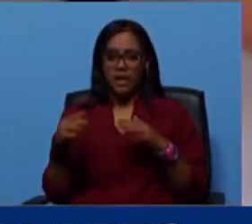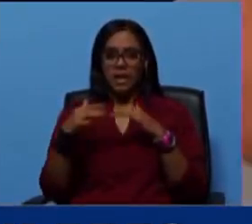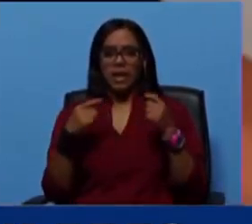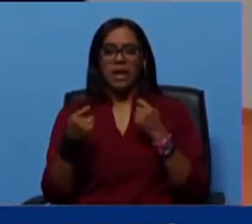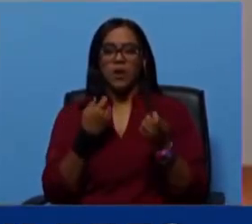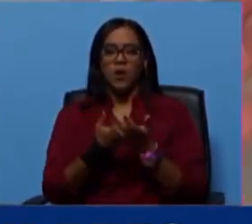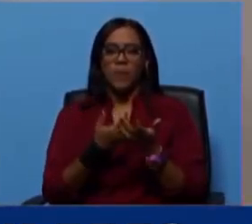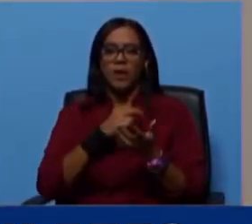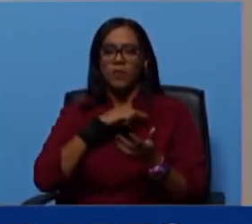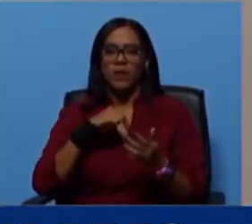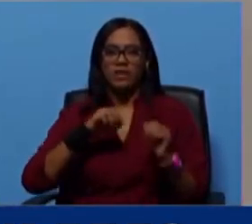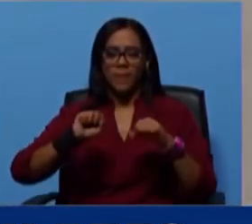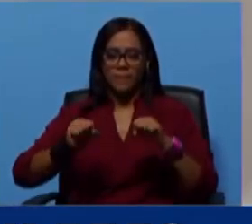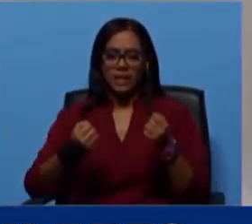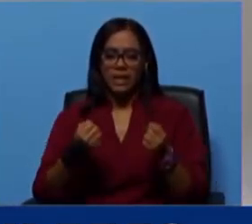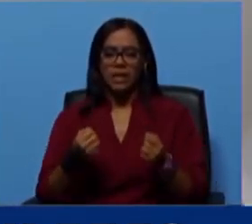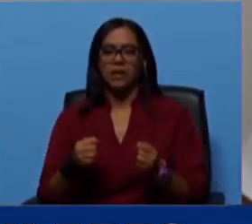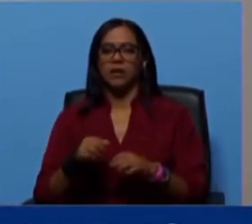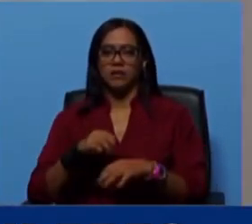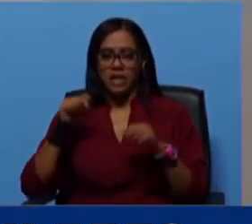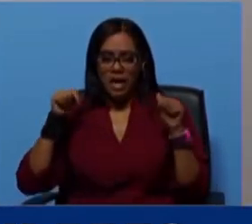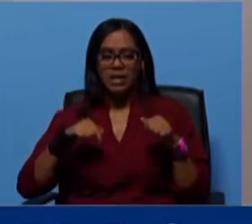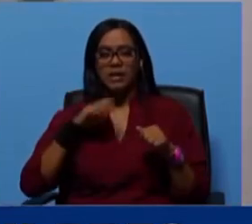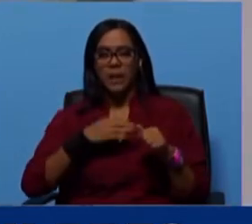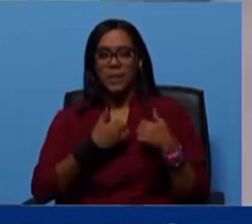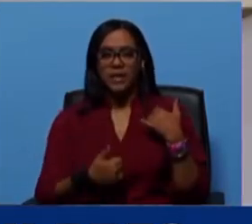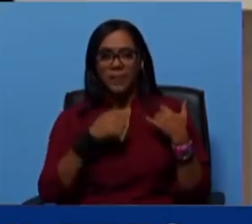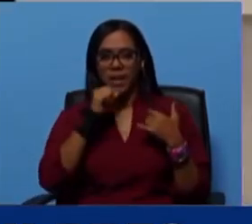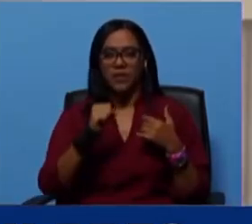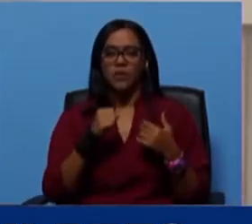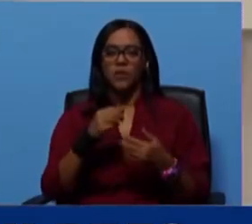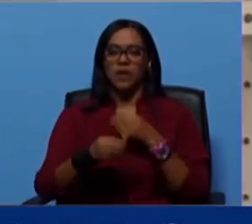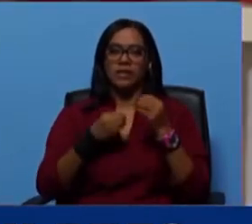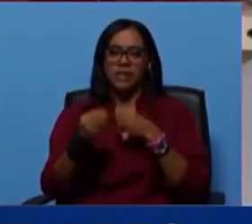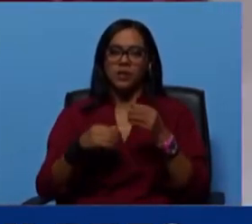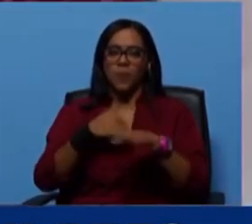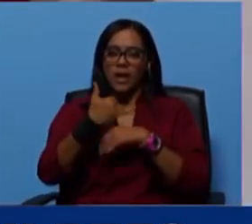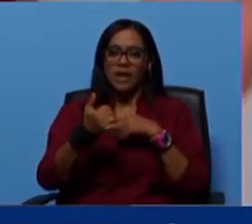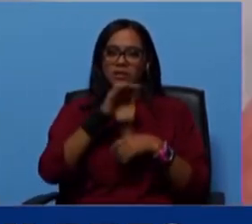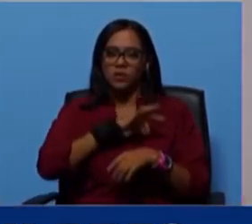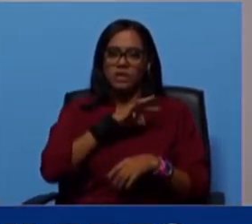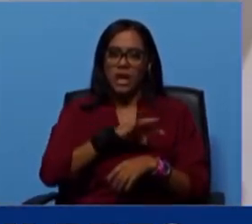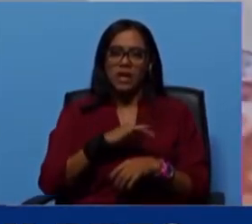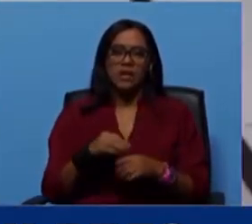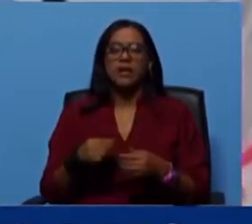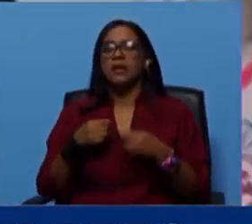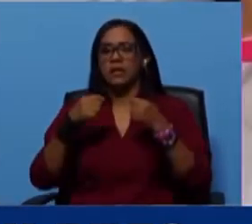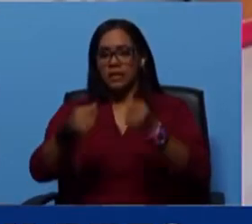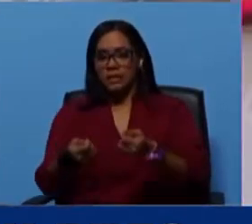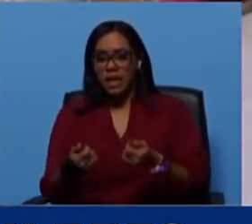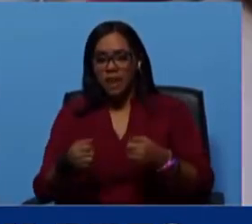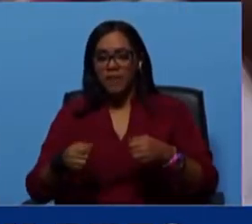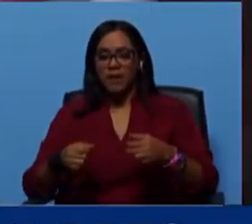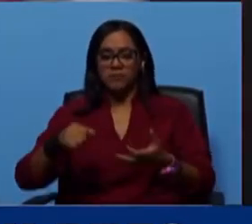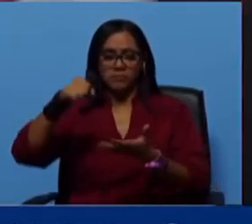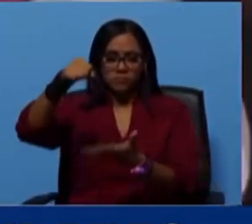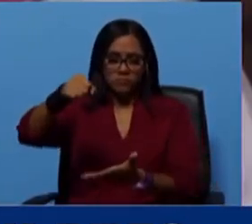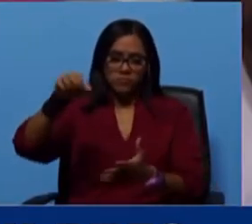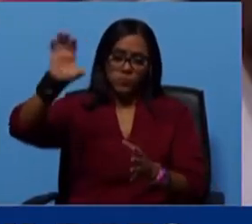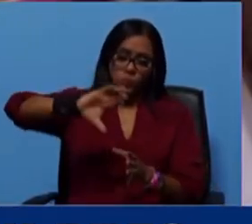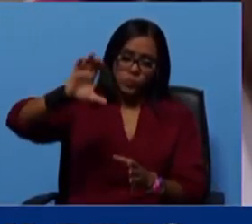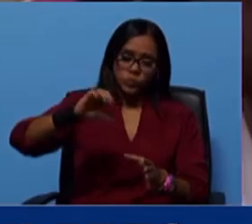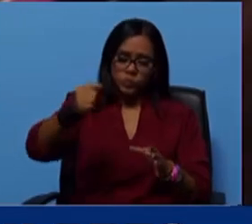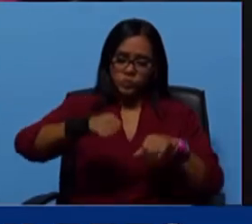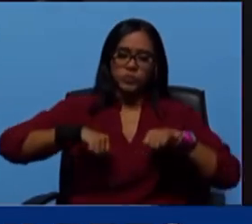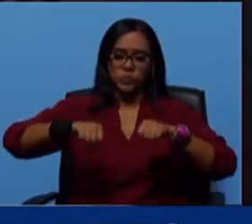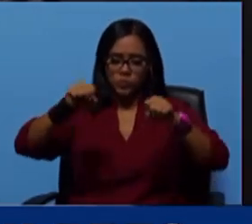nuestras panaderas y panaderos. Y aquí está el presidente Nicolás Maduro generando planes sociales. Les lleva el trigo, nosotros los articulamos con los bodegueros, entonces